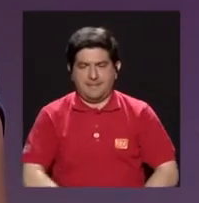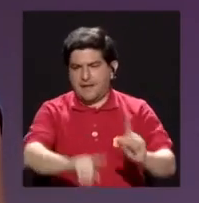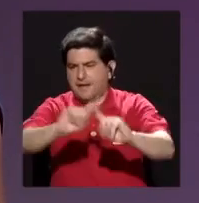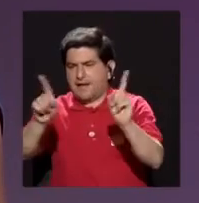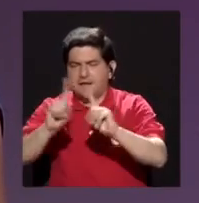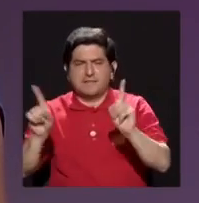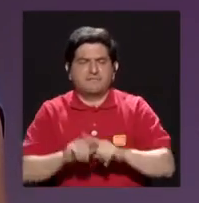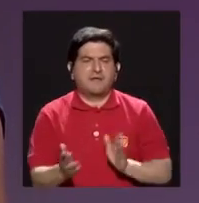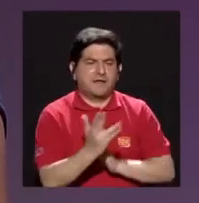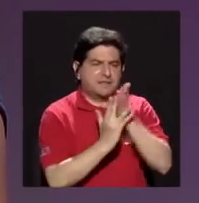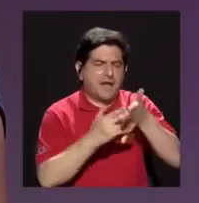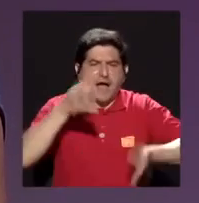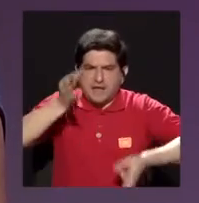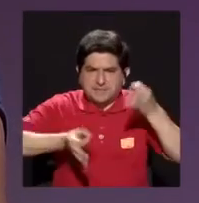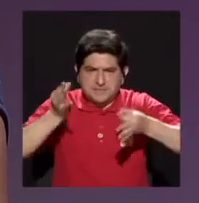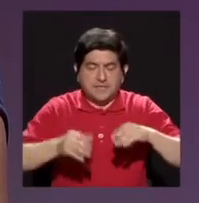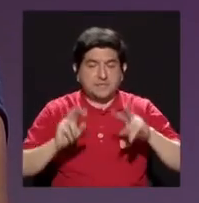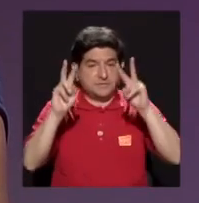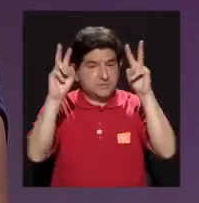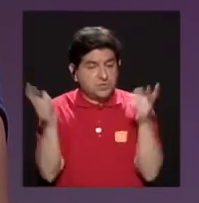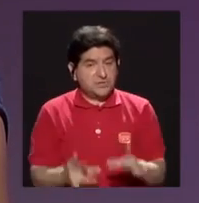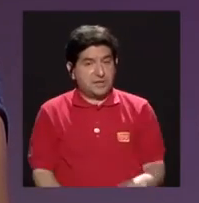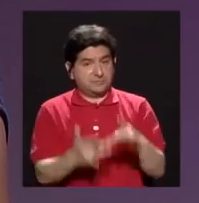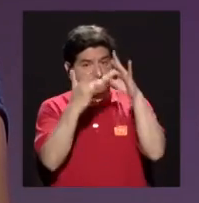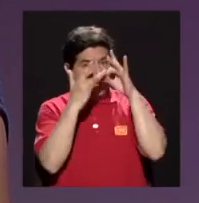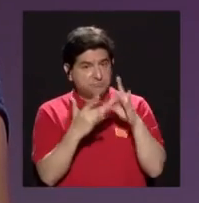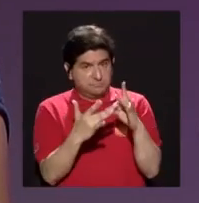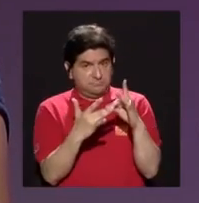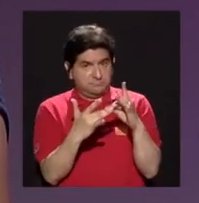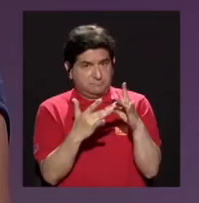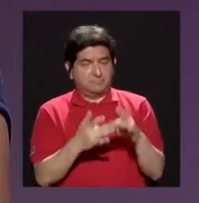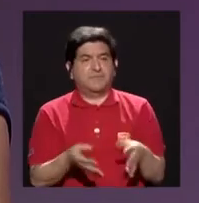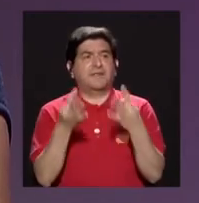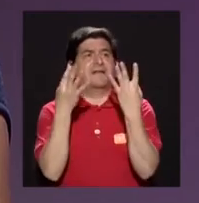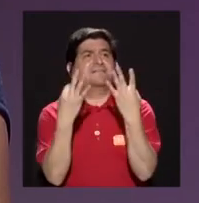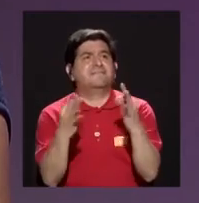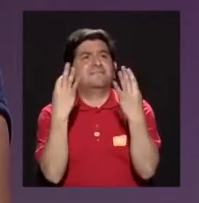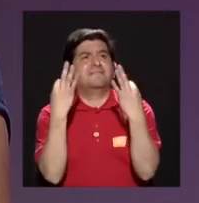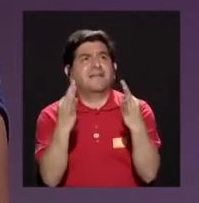de garantizar acceso a la justicia, pero en este tema en particular y